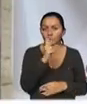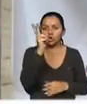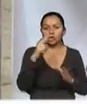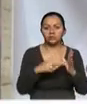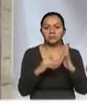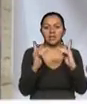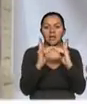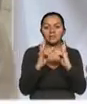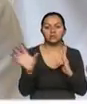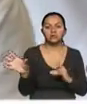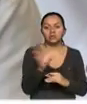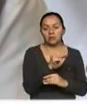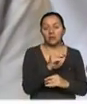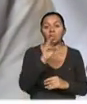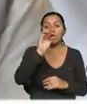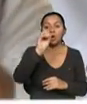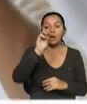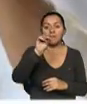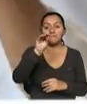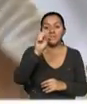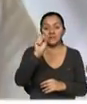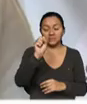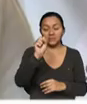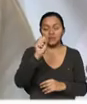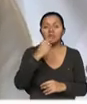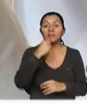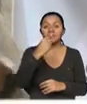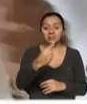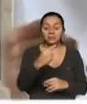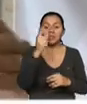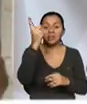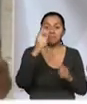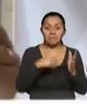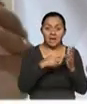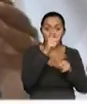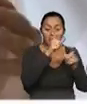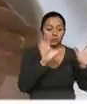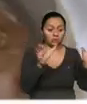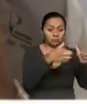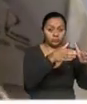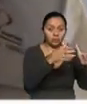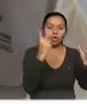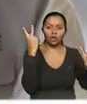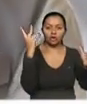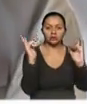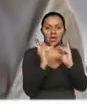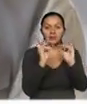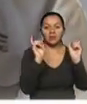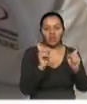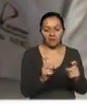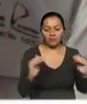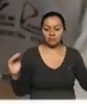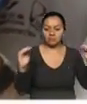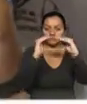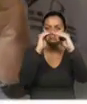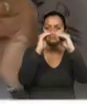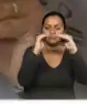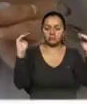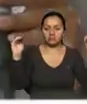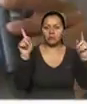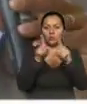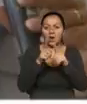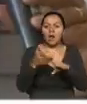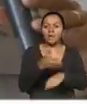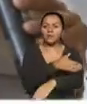2.000 camas hospitalarias más y vamos a alcanzar el estándar recomendado por la Organización Mundial de la Salud, estaba muy por debajo Guayaquil,